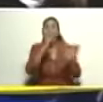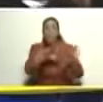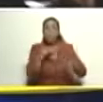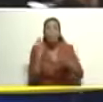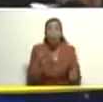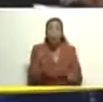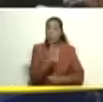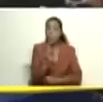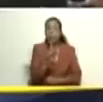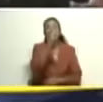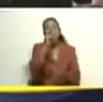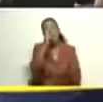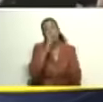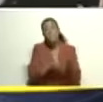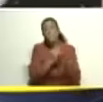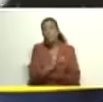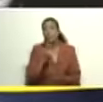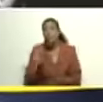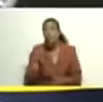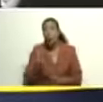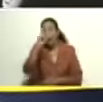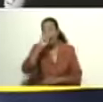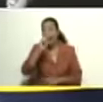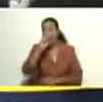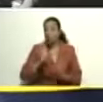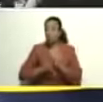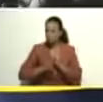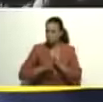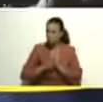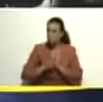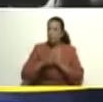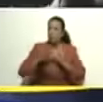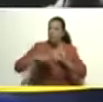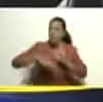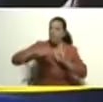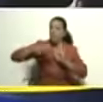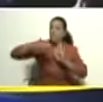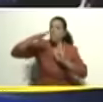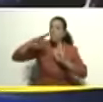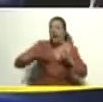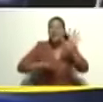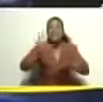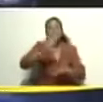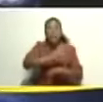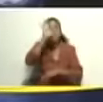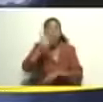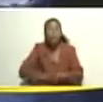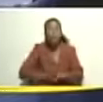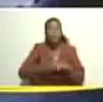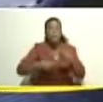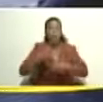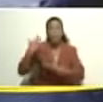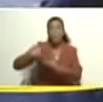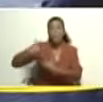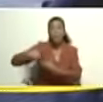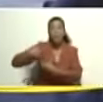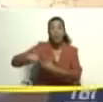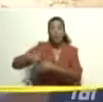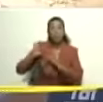El año 2022 fue un año de crecimiento exorbitante. 15% del Producto Interno